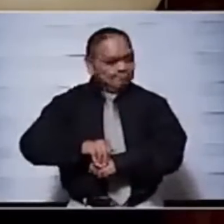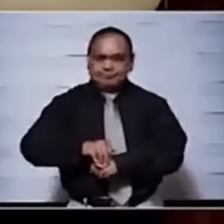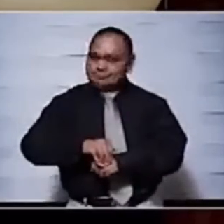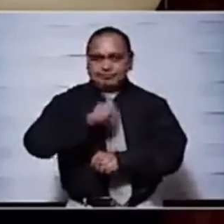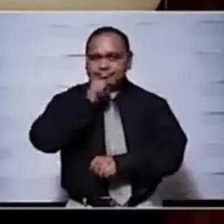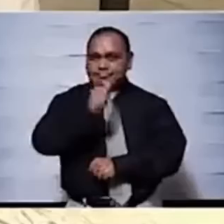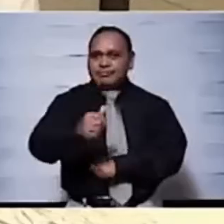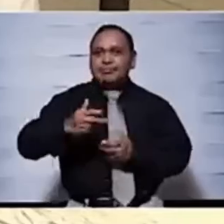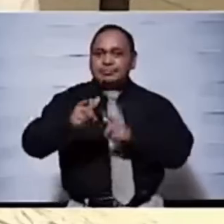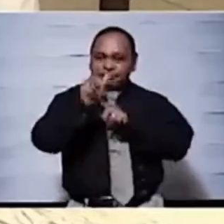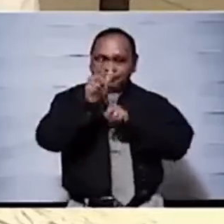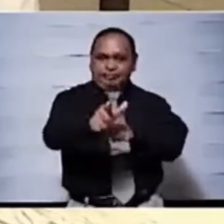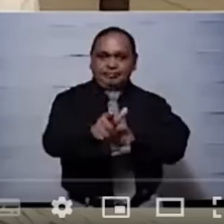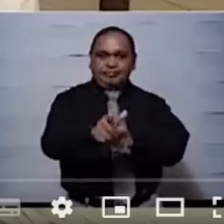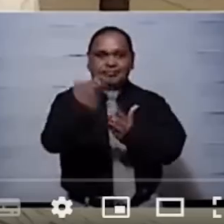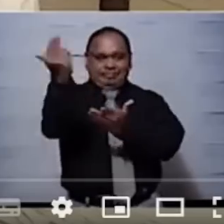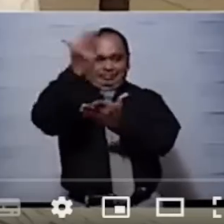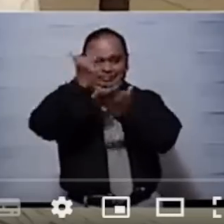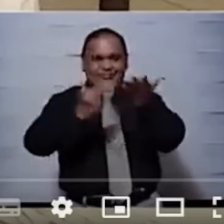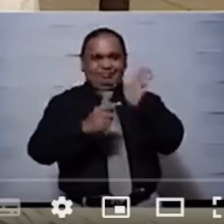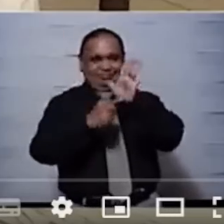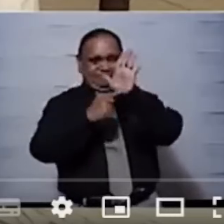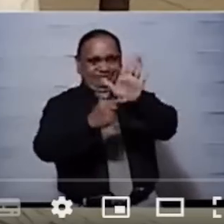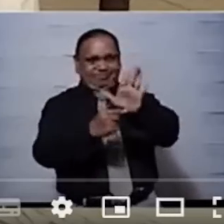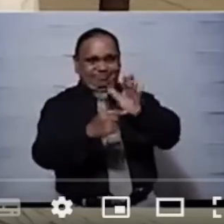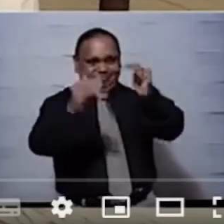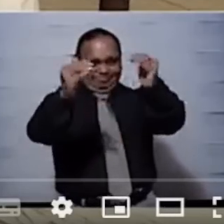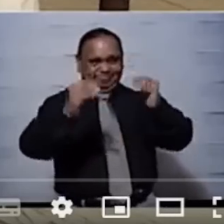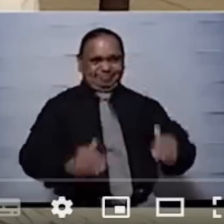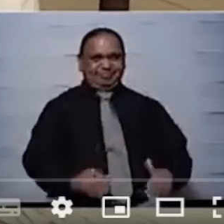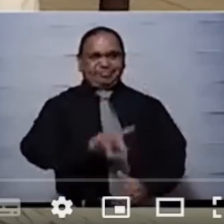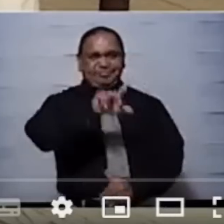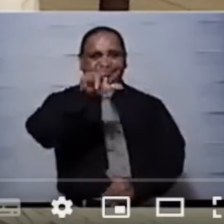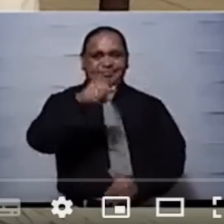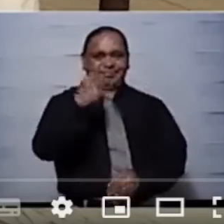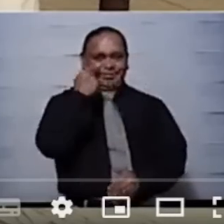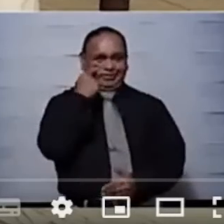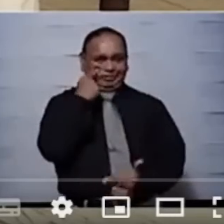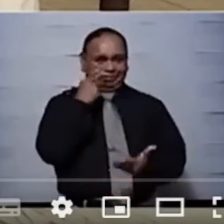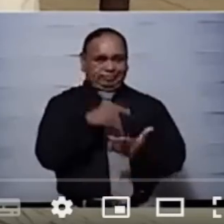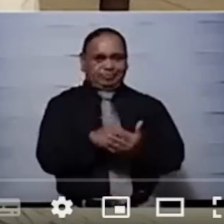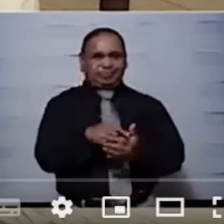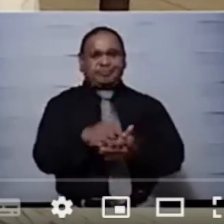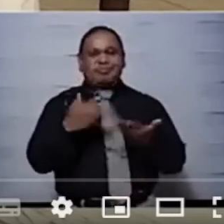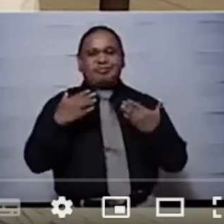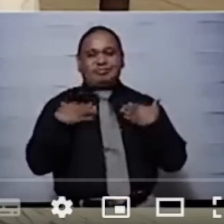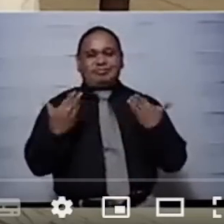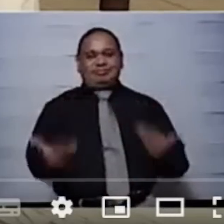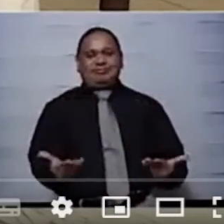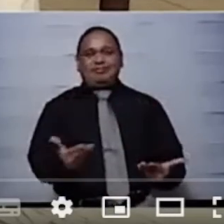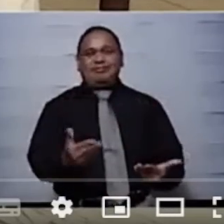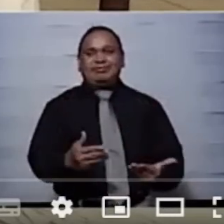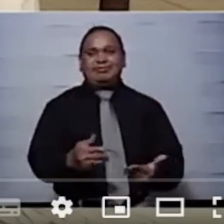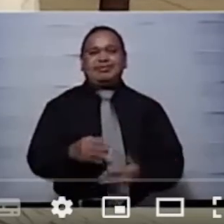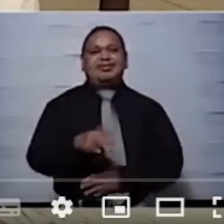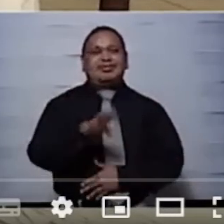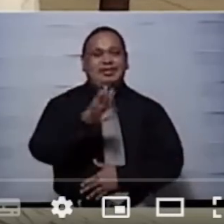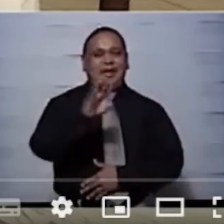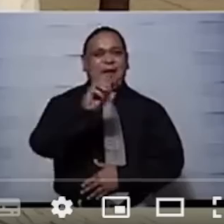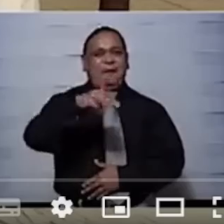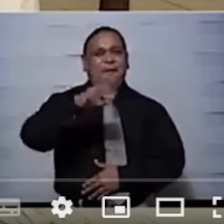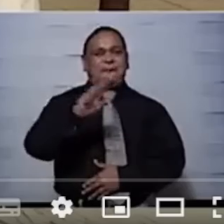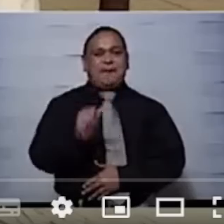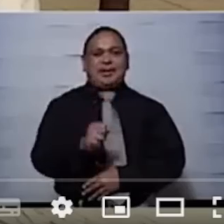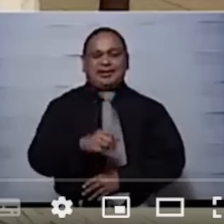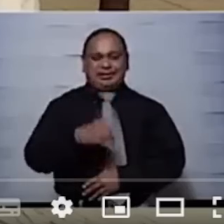seguir adelante. Muéstranos tus caricaturas y yo luego te... Para yo decir mi bomba, porque esto te merece una bomba,